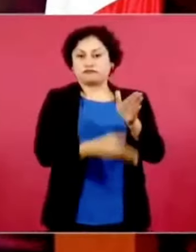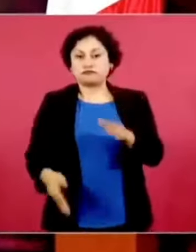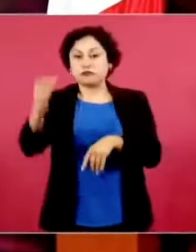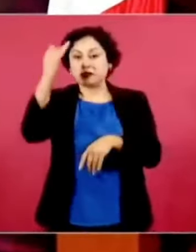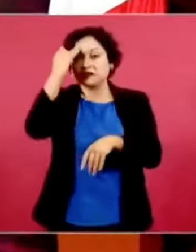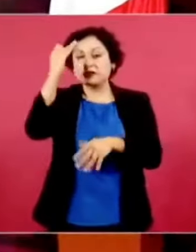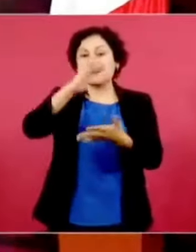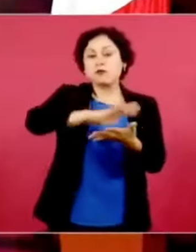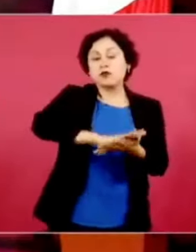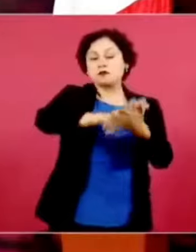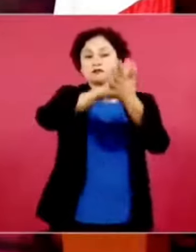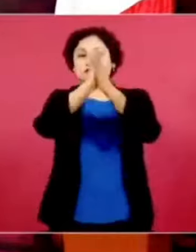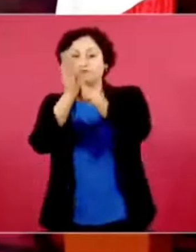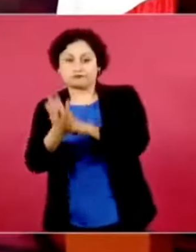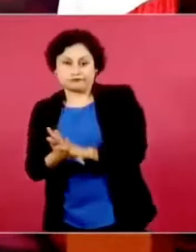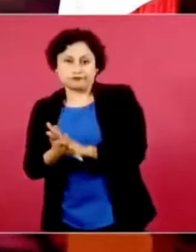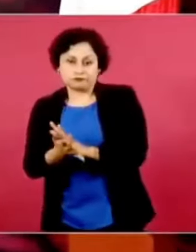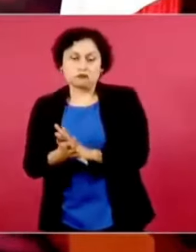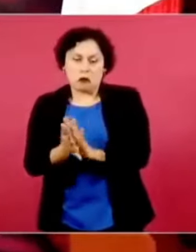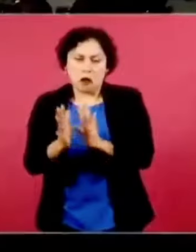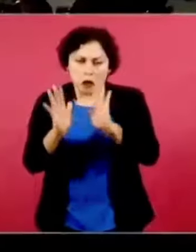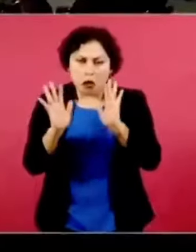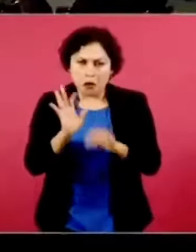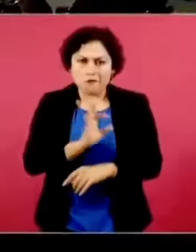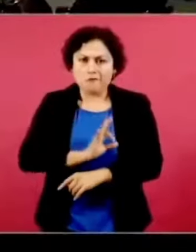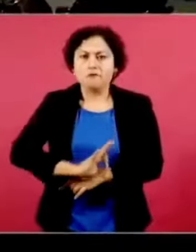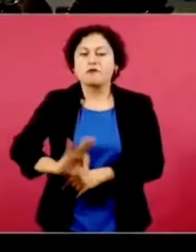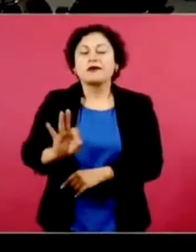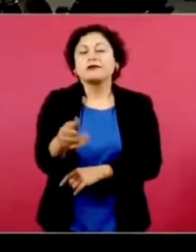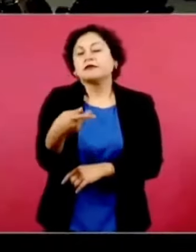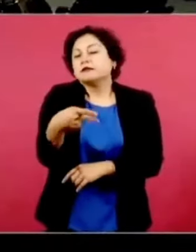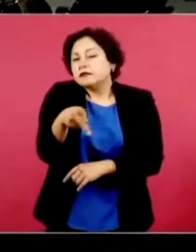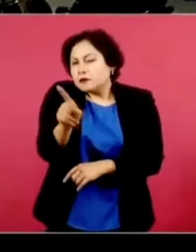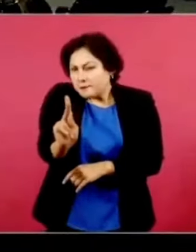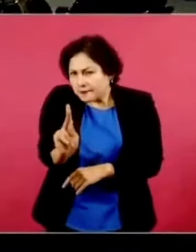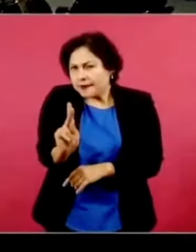segundo, pero vamos a empezar con